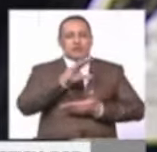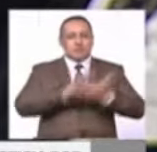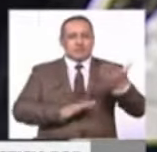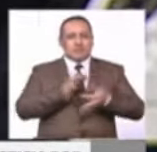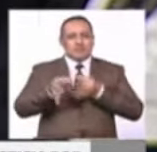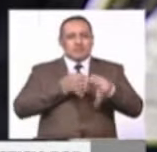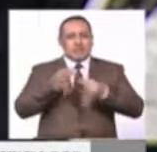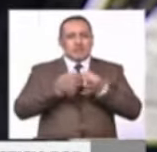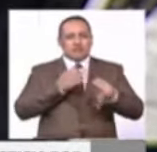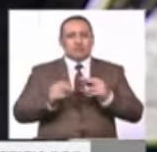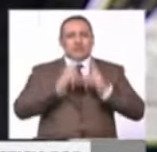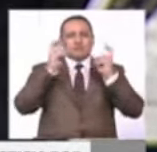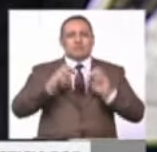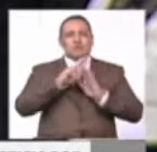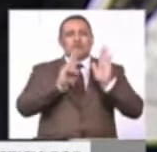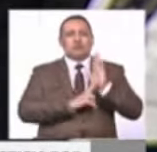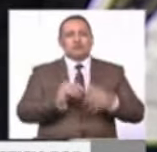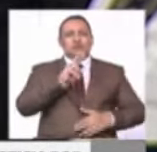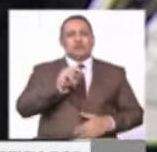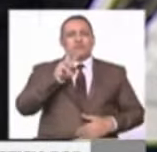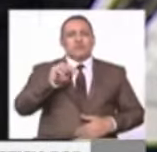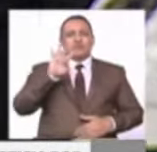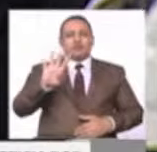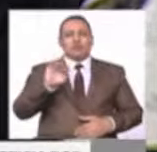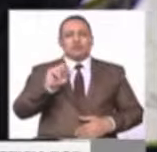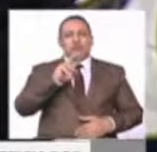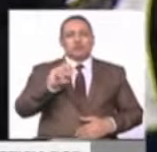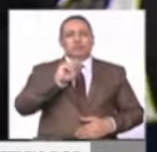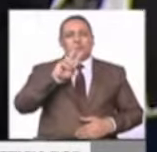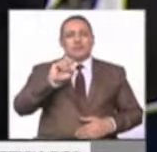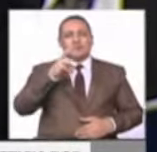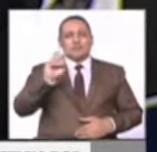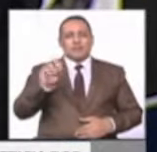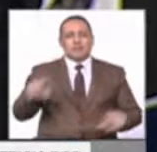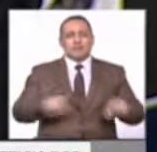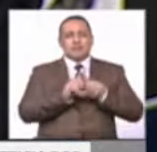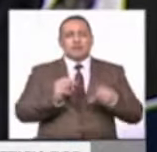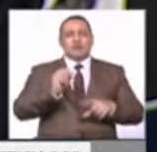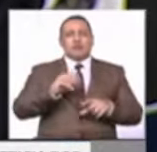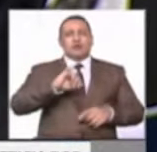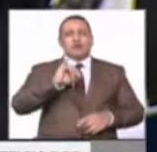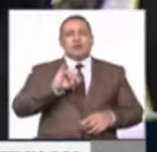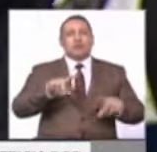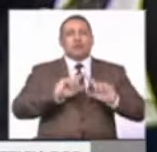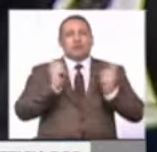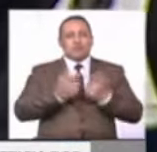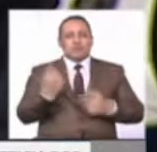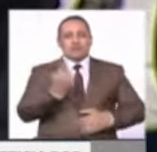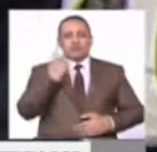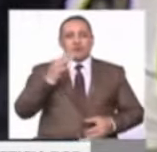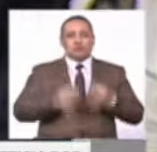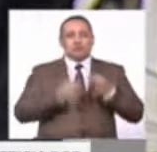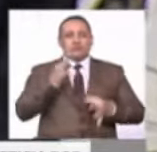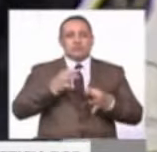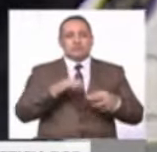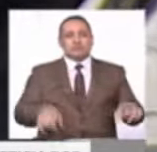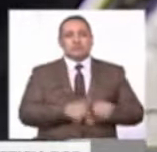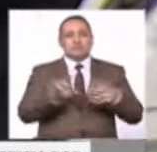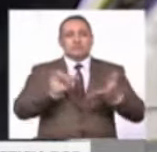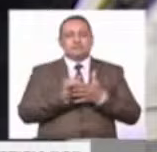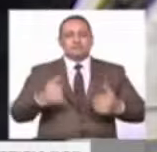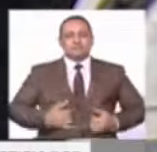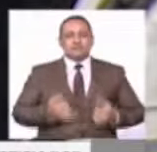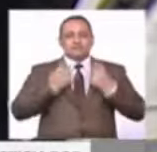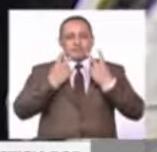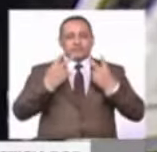interpretación hecha en la resolución 224 del 2020 de la jnj en la cual no participó mi patrocinada y además